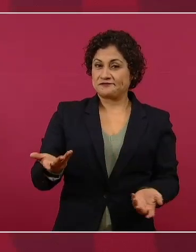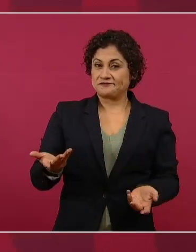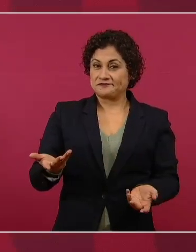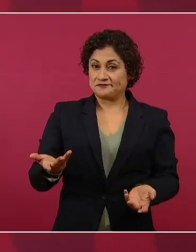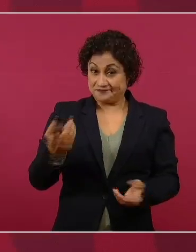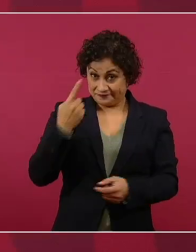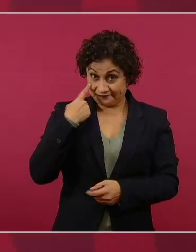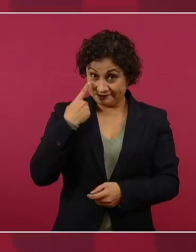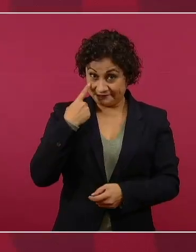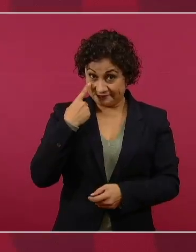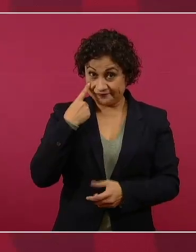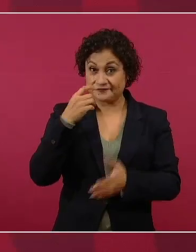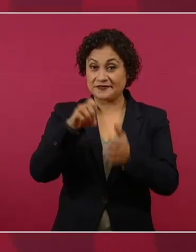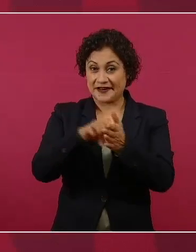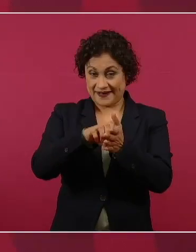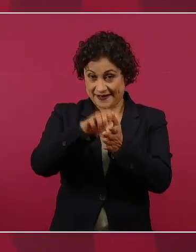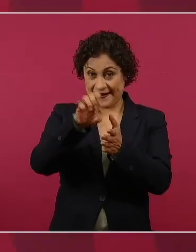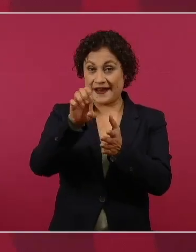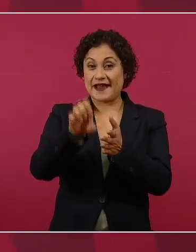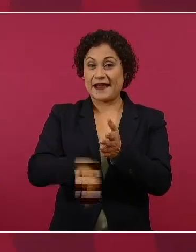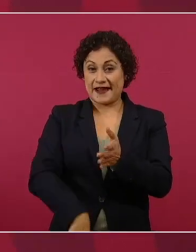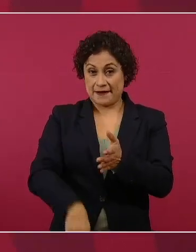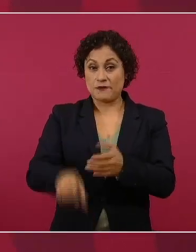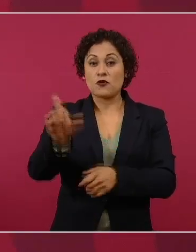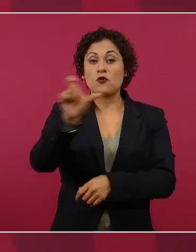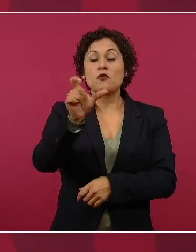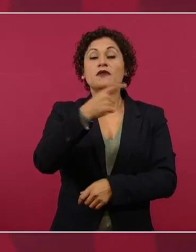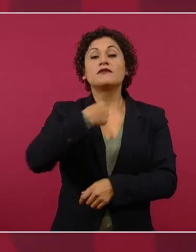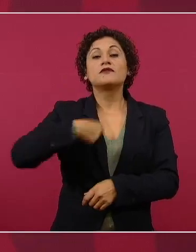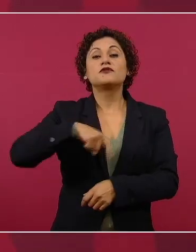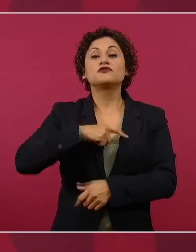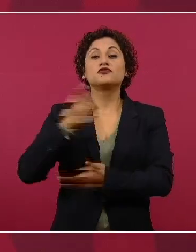Cuando llegamos al gobierno,